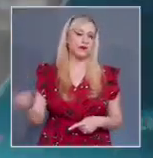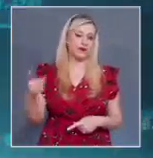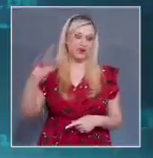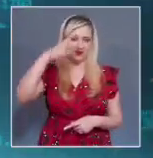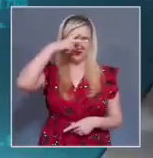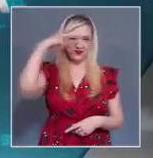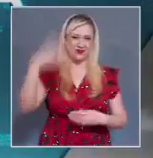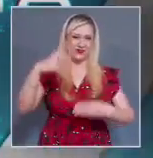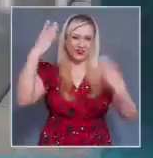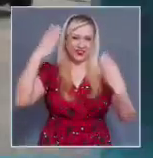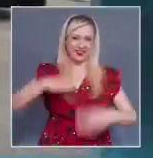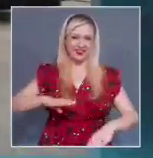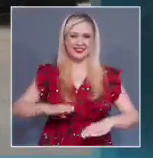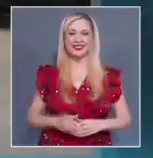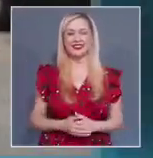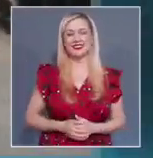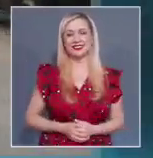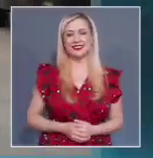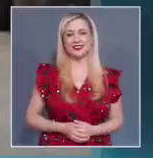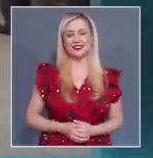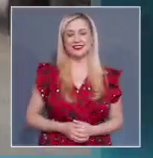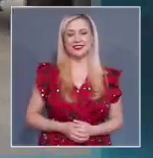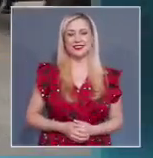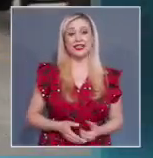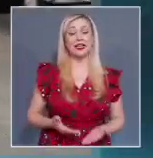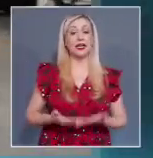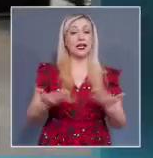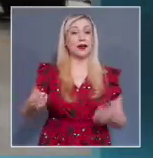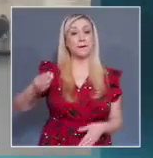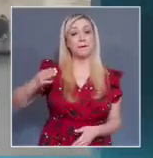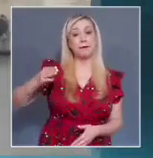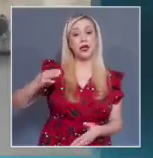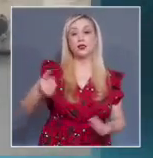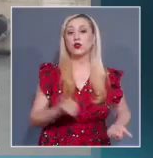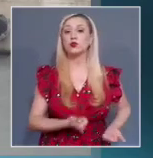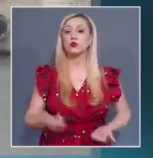México. En mayo las exportaciones incrementaron